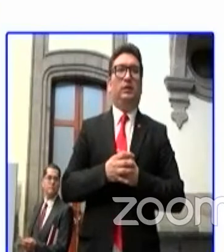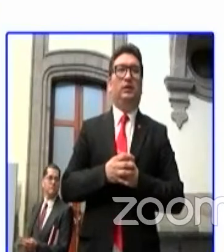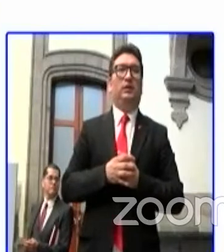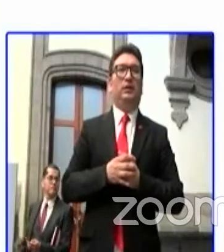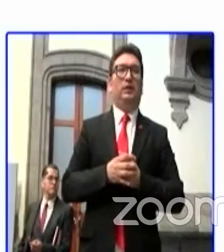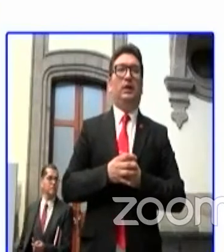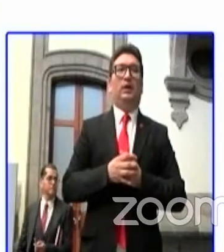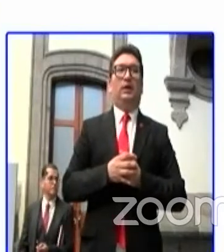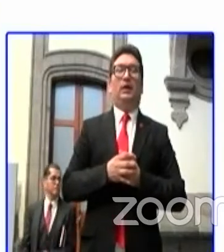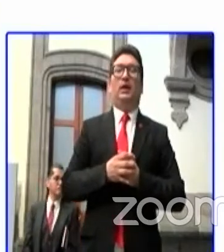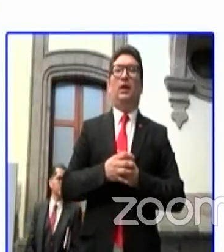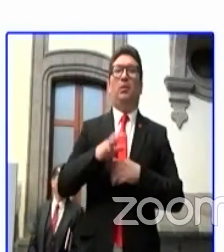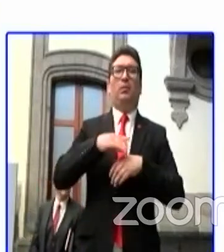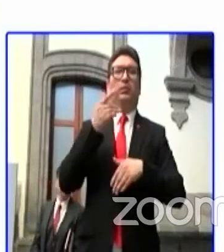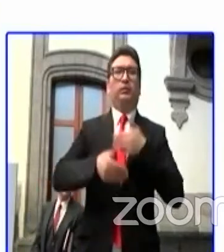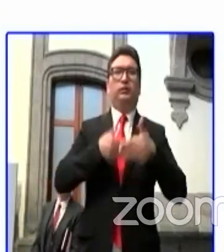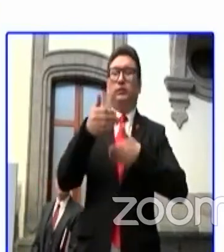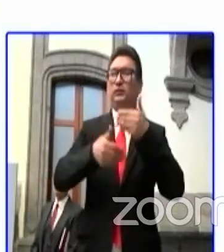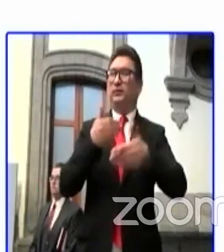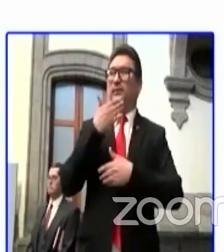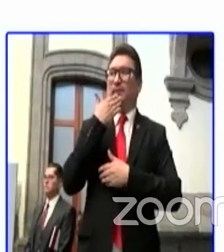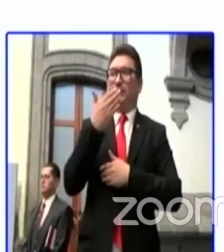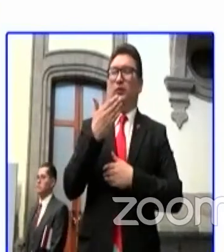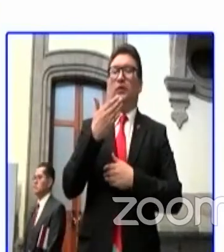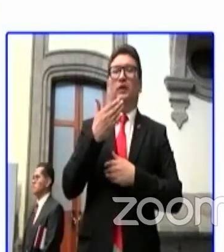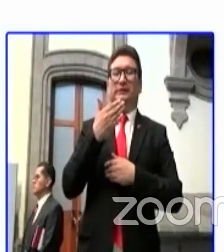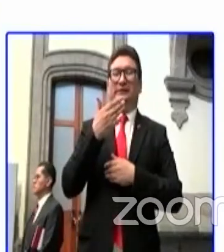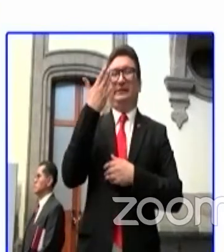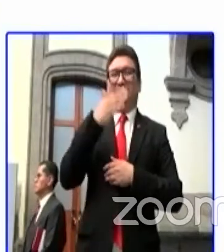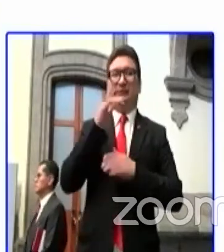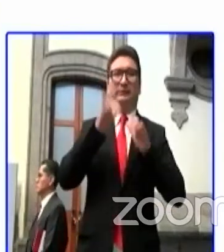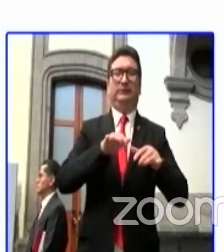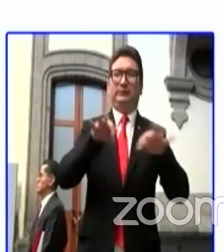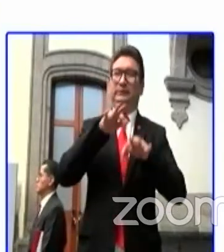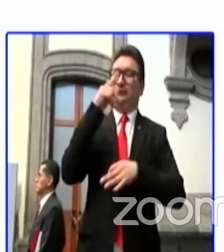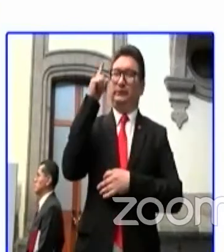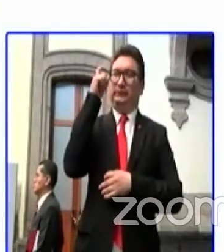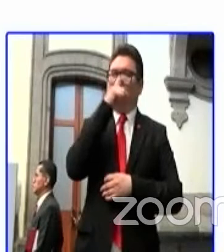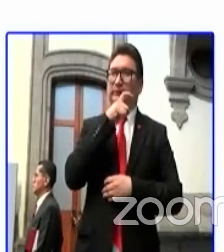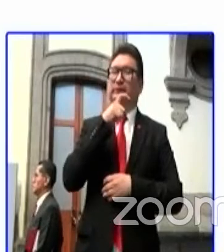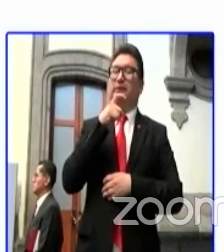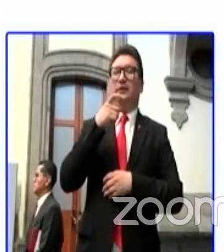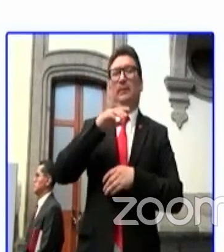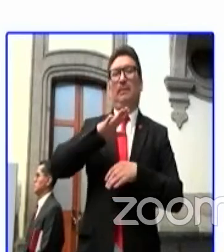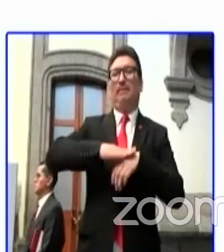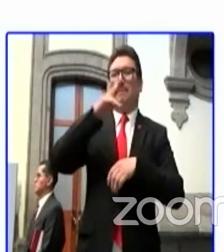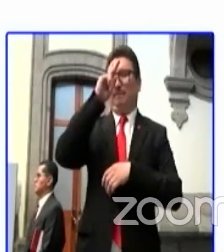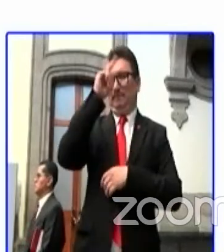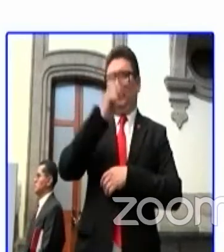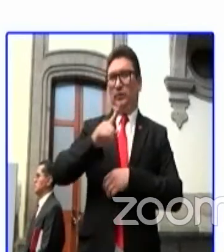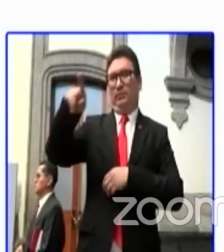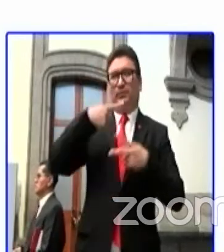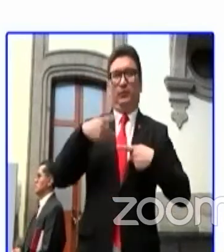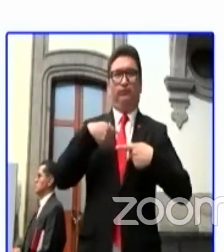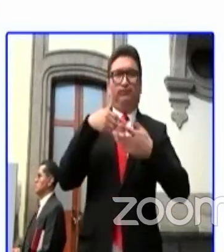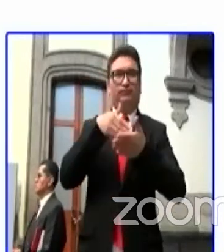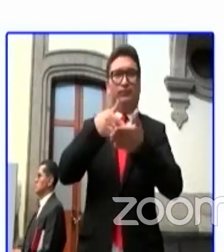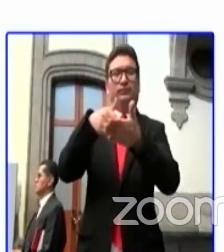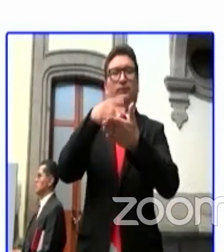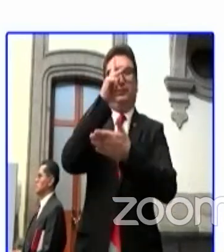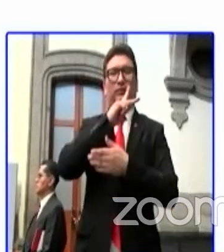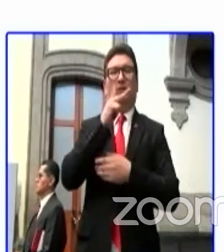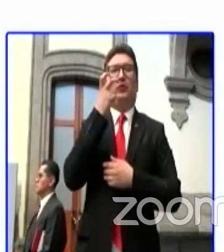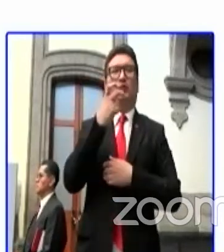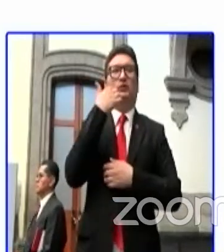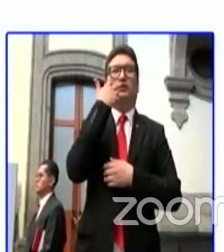juntos, porque el mercado laboral es muy duro y es duro para quienes tradicionalmente han enfrentado barreras. Por eso